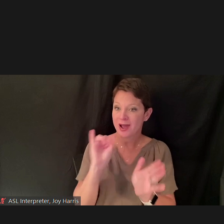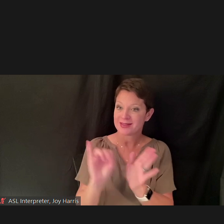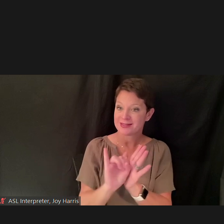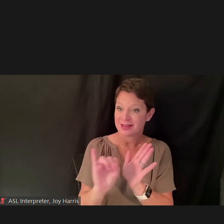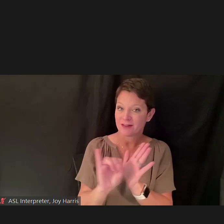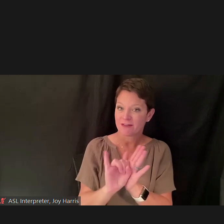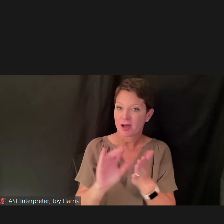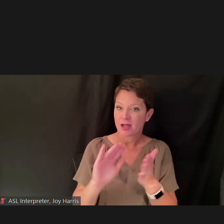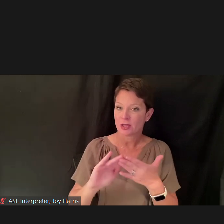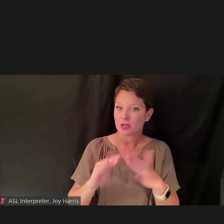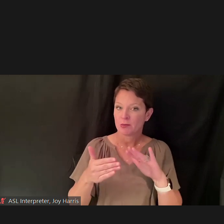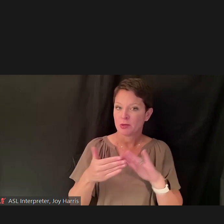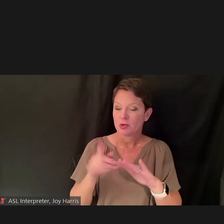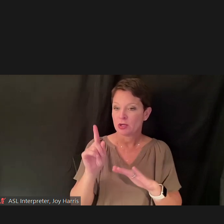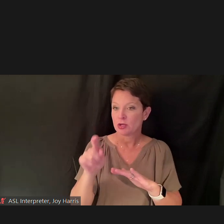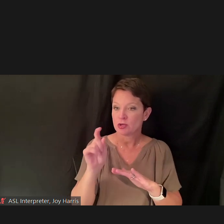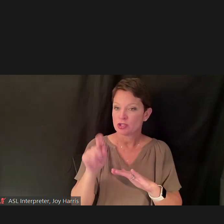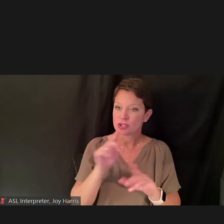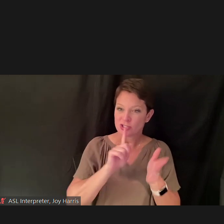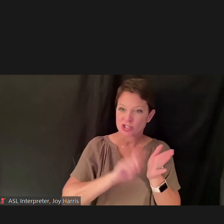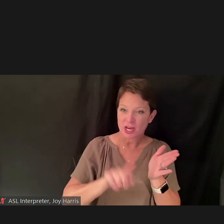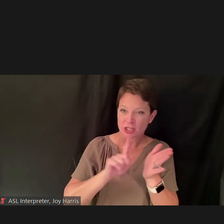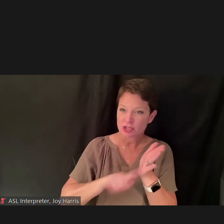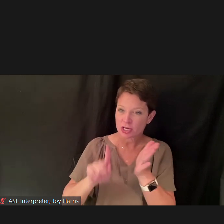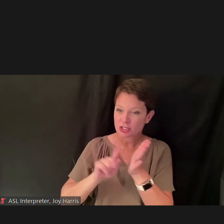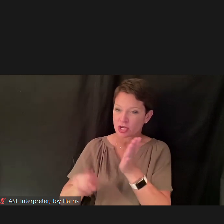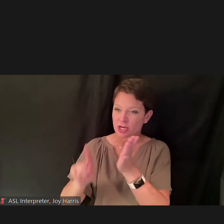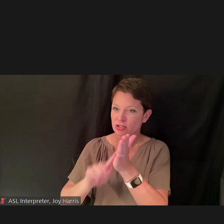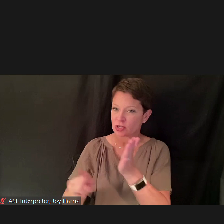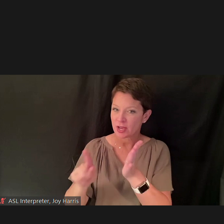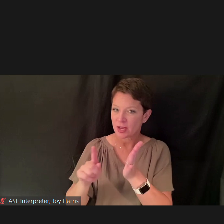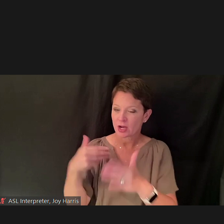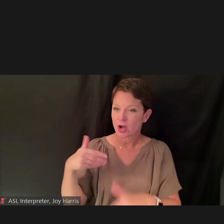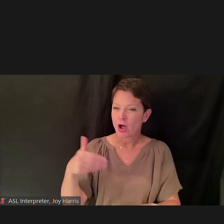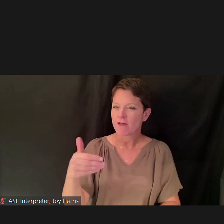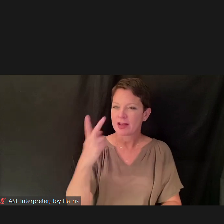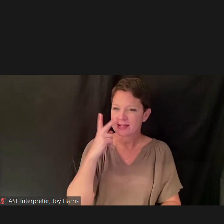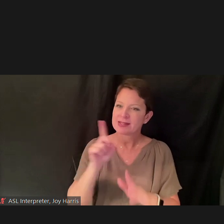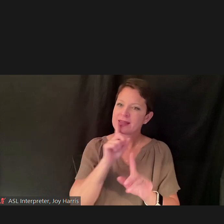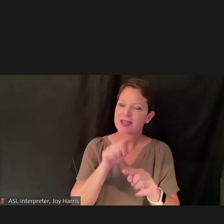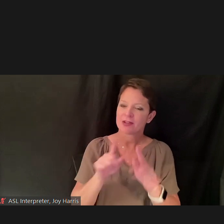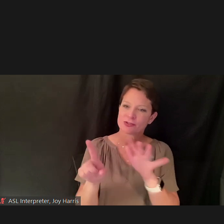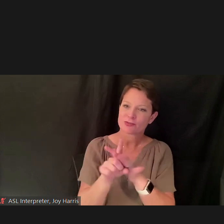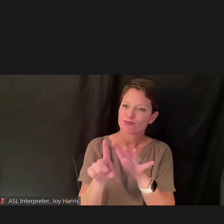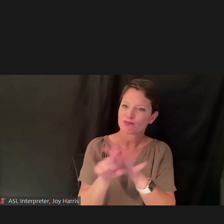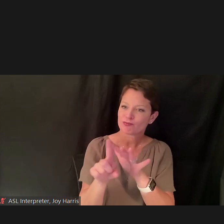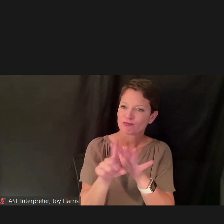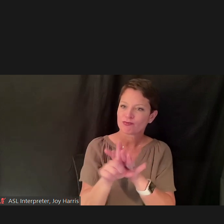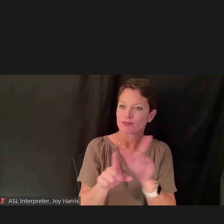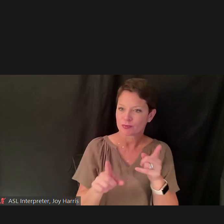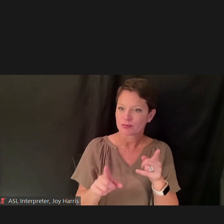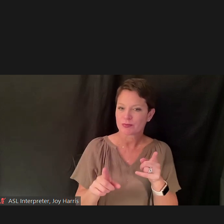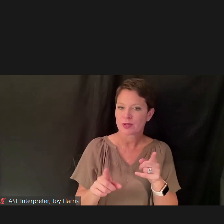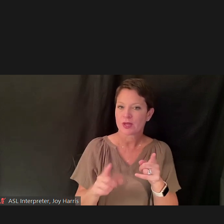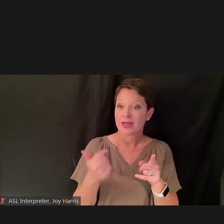¿Este mapa le ayudaría a identificar las comunidades a las que debería dar seguimiento?